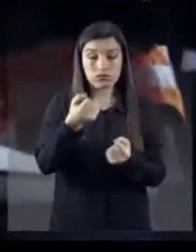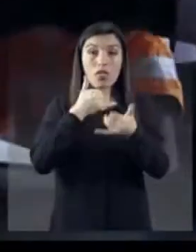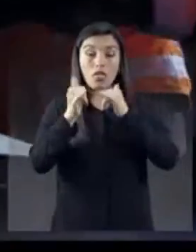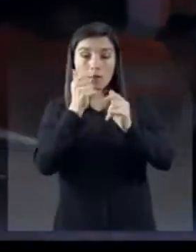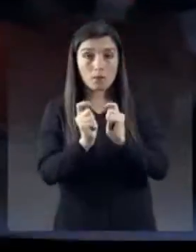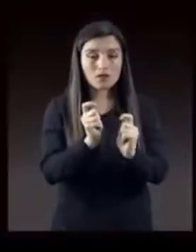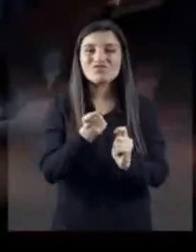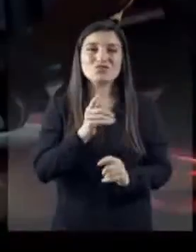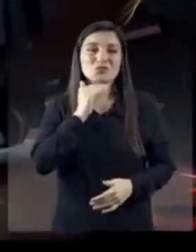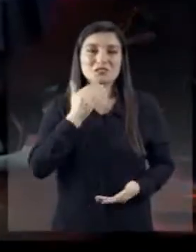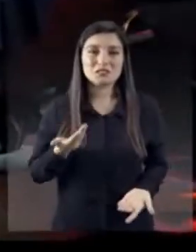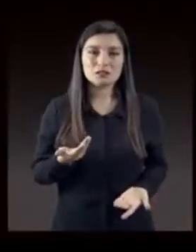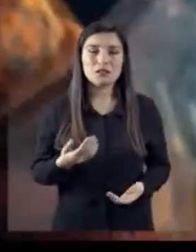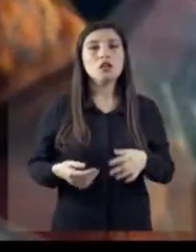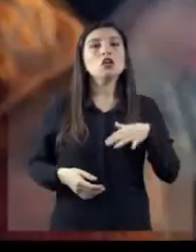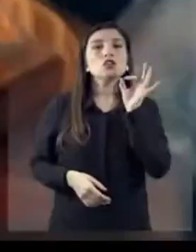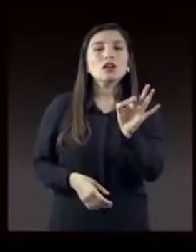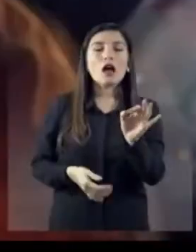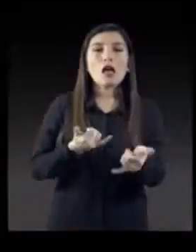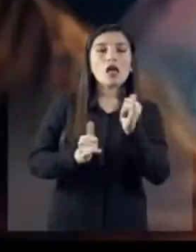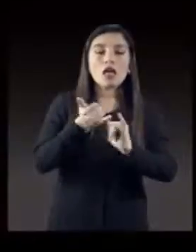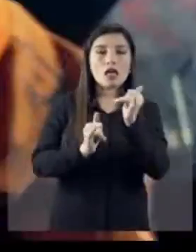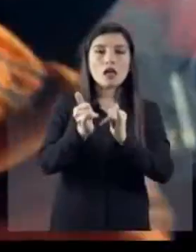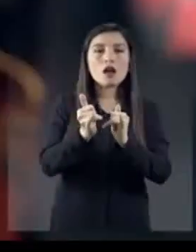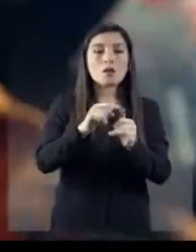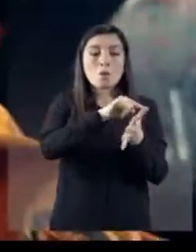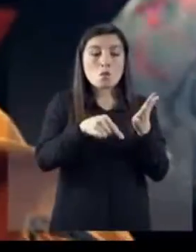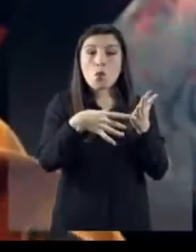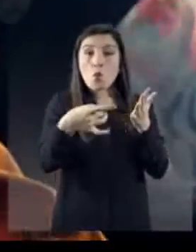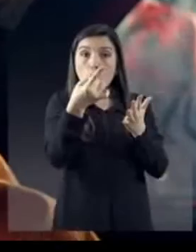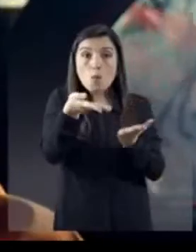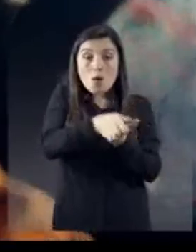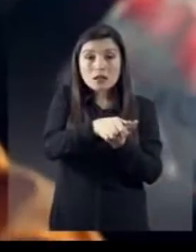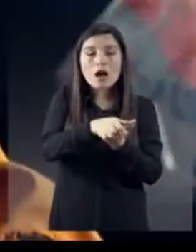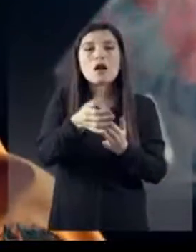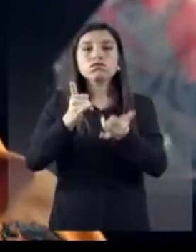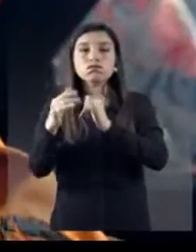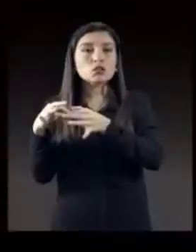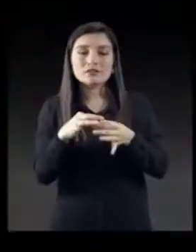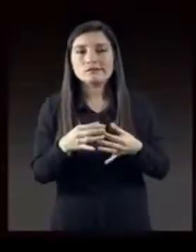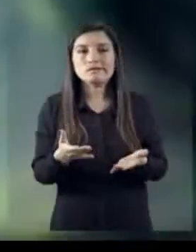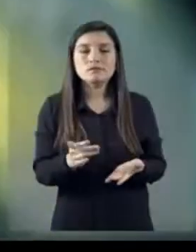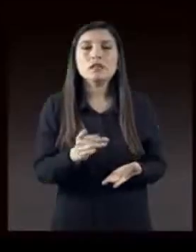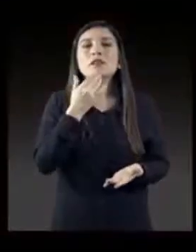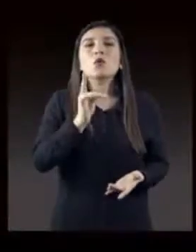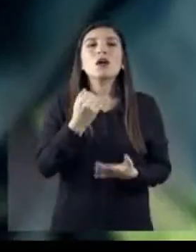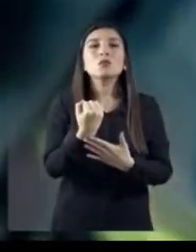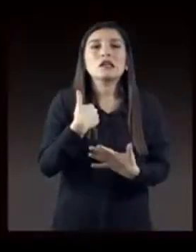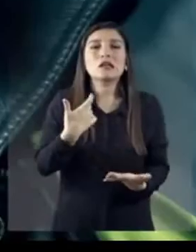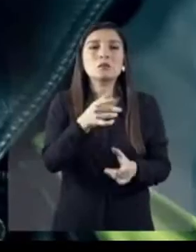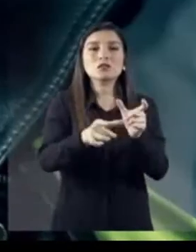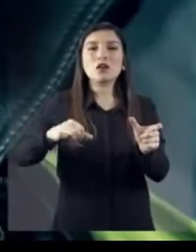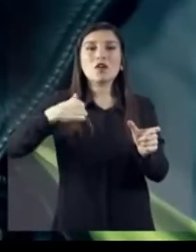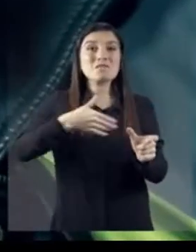Que yo diga que manejar con alcohol es un riesgo, no basta. Ni que yo diga que el exceso de alcohol es el culpable de 1 de cada 5 accidentes fatales.